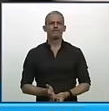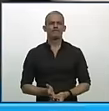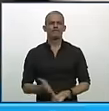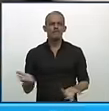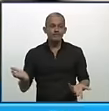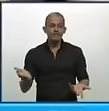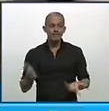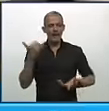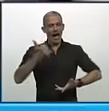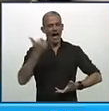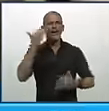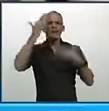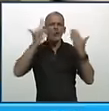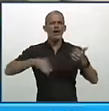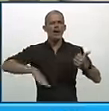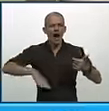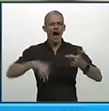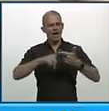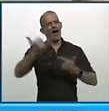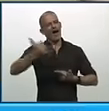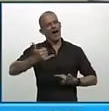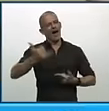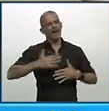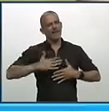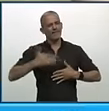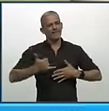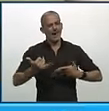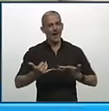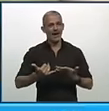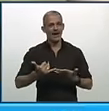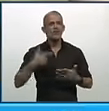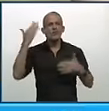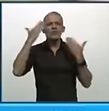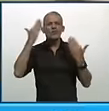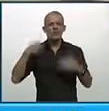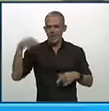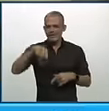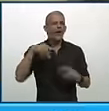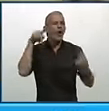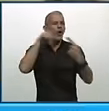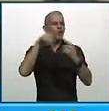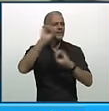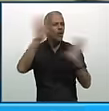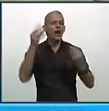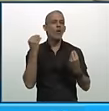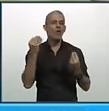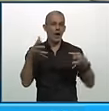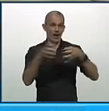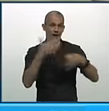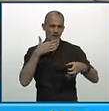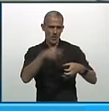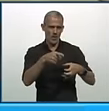las expectativas están, las ganas, la ilusión. Se viene con un propósito y una meta que es venir a